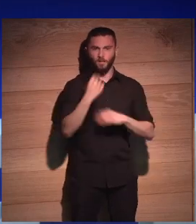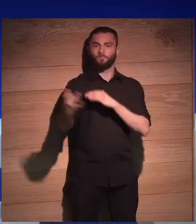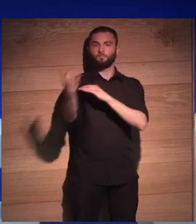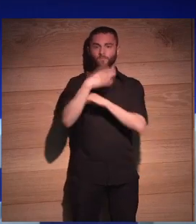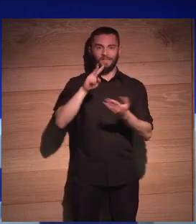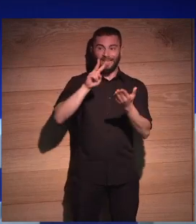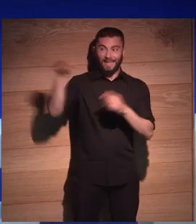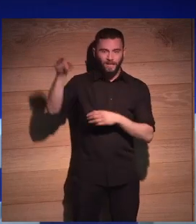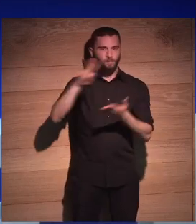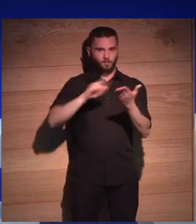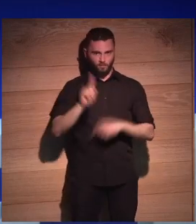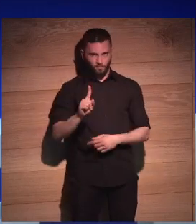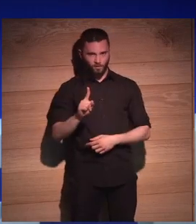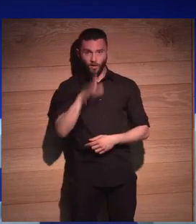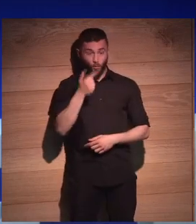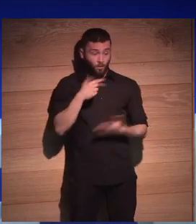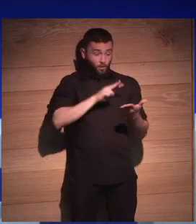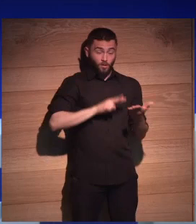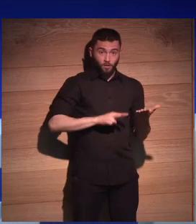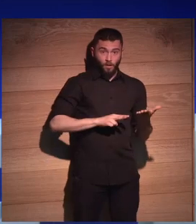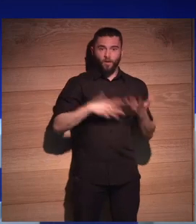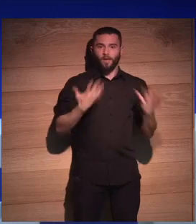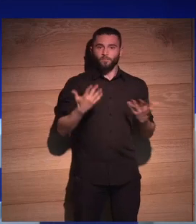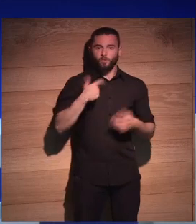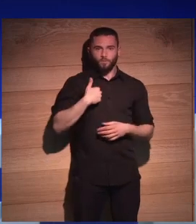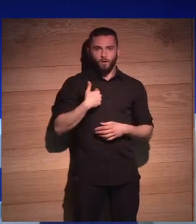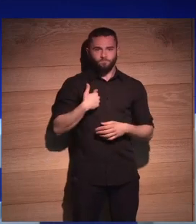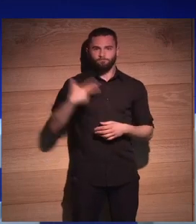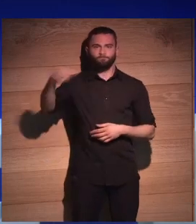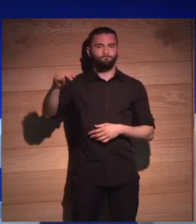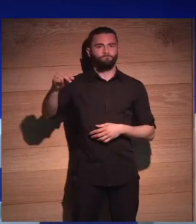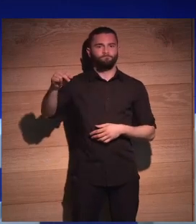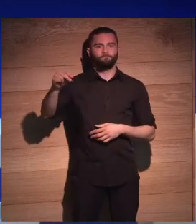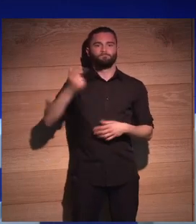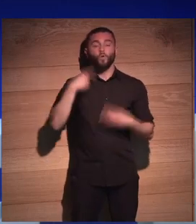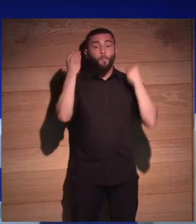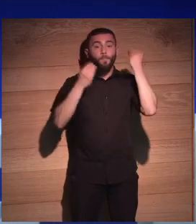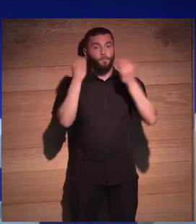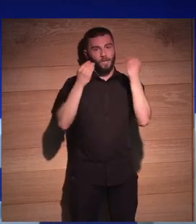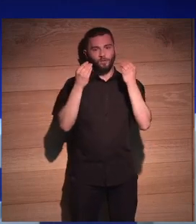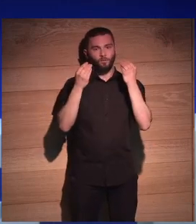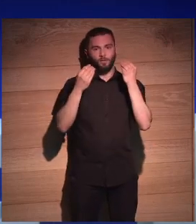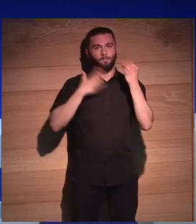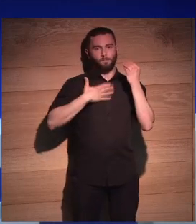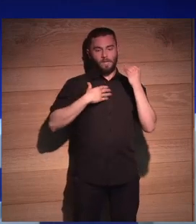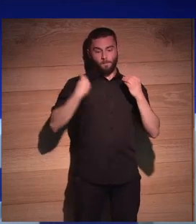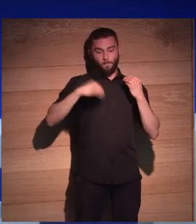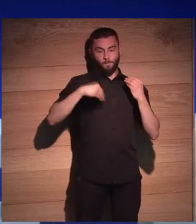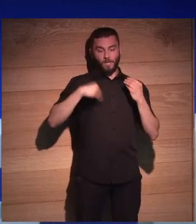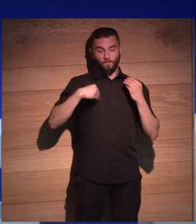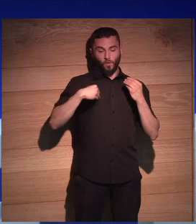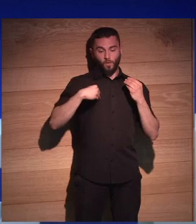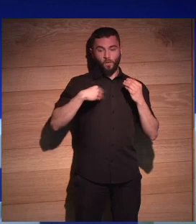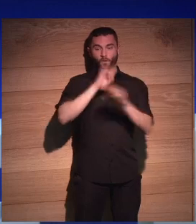leer. Y porque es que yo las leo. Entonces yo no lo tolero, o sea, pienso que debe empezar en mí mismo, ¿no? El